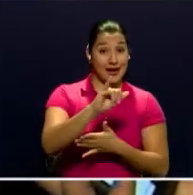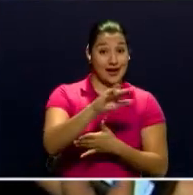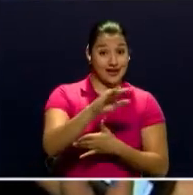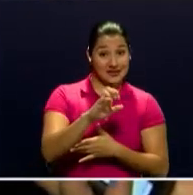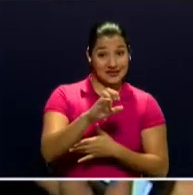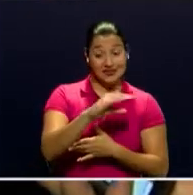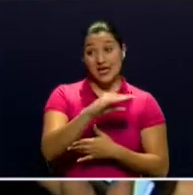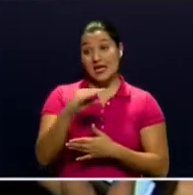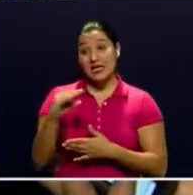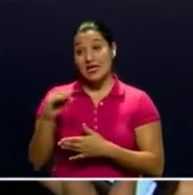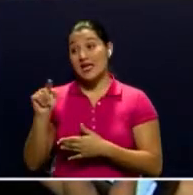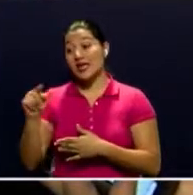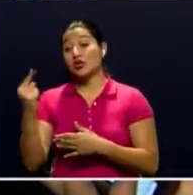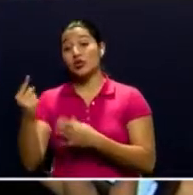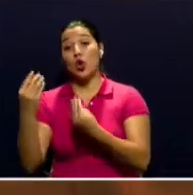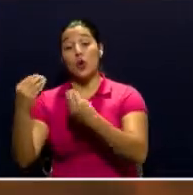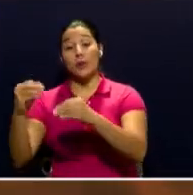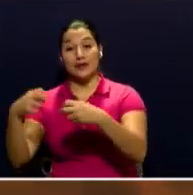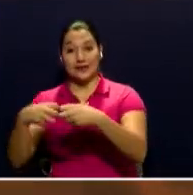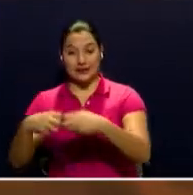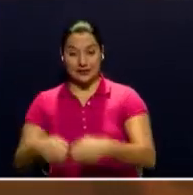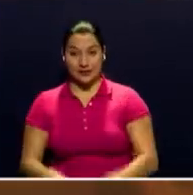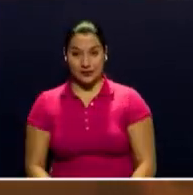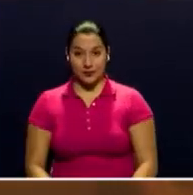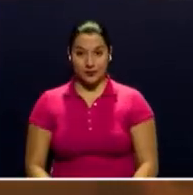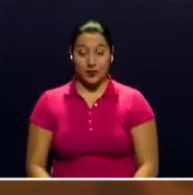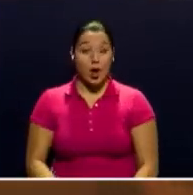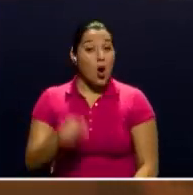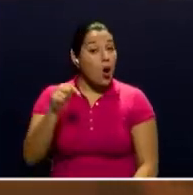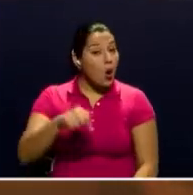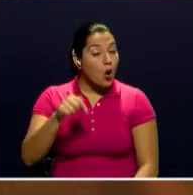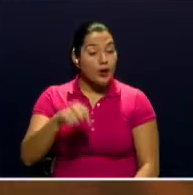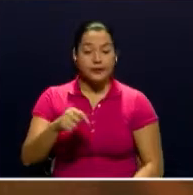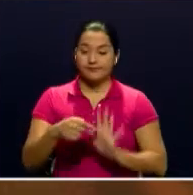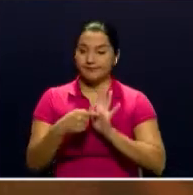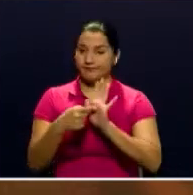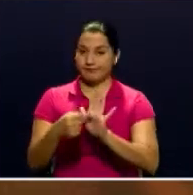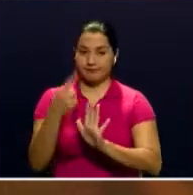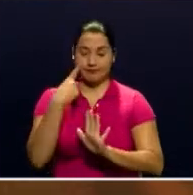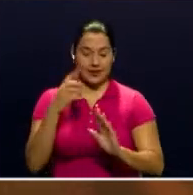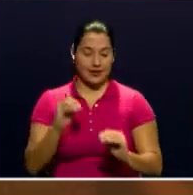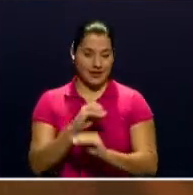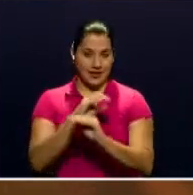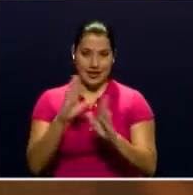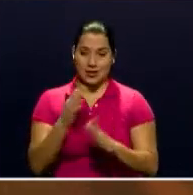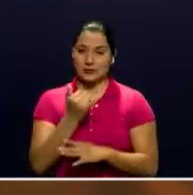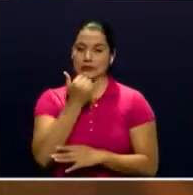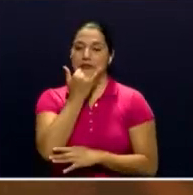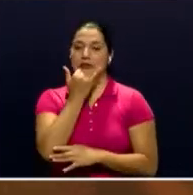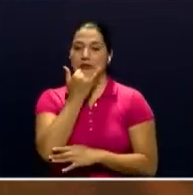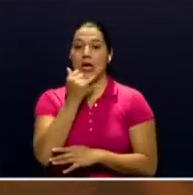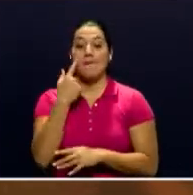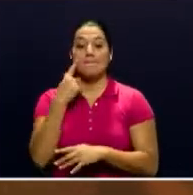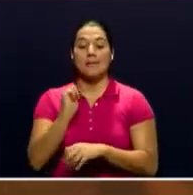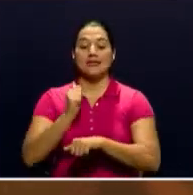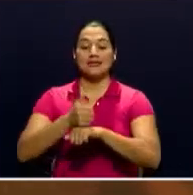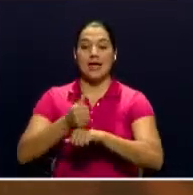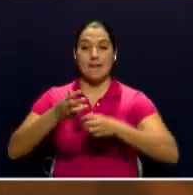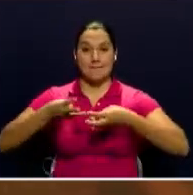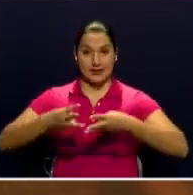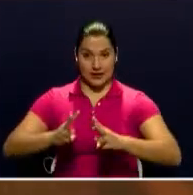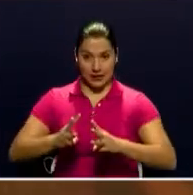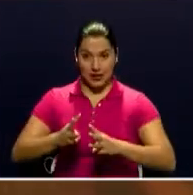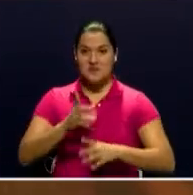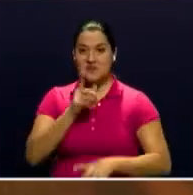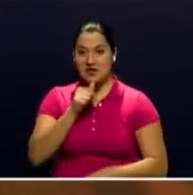es eficiente o no. Hoy queda en evidencia que han habido errores de cálculo por parte de la ARECEP a la hora